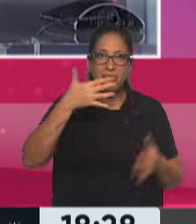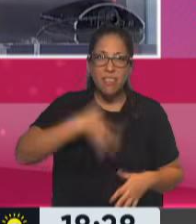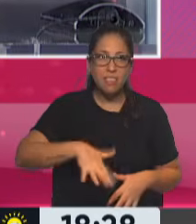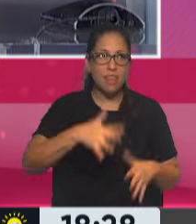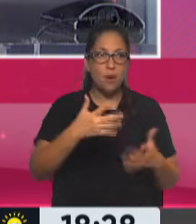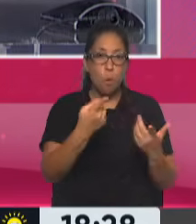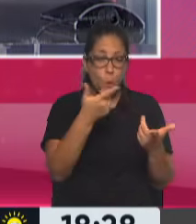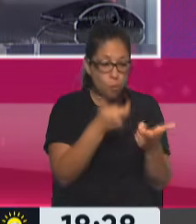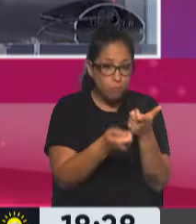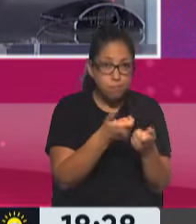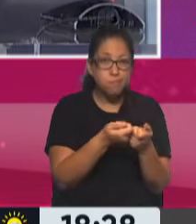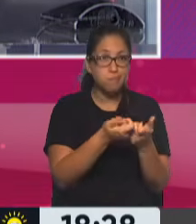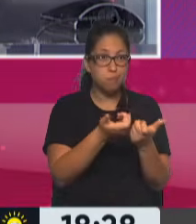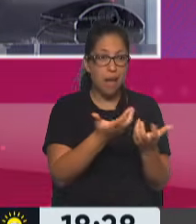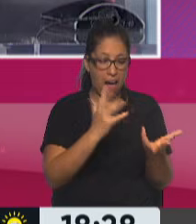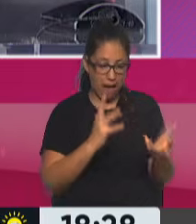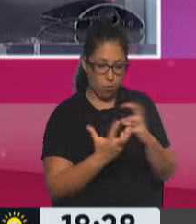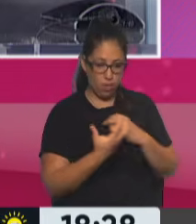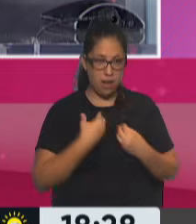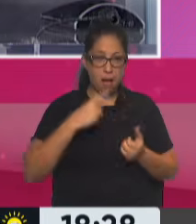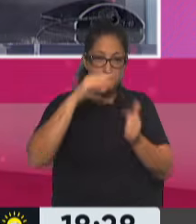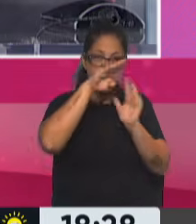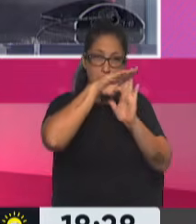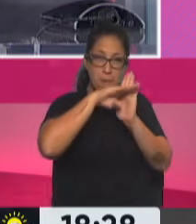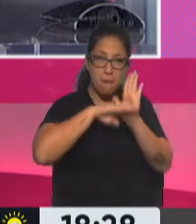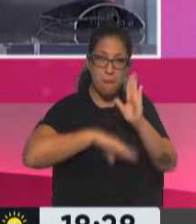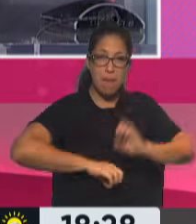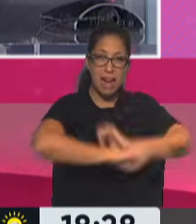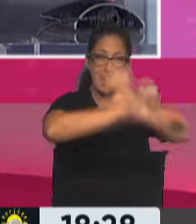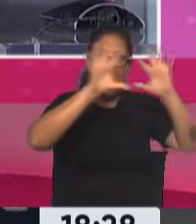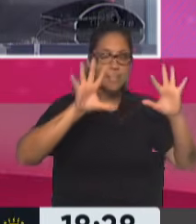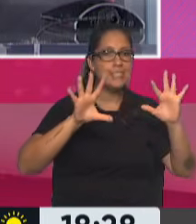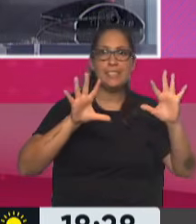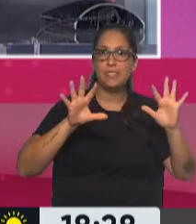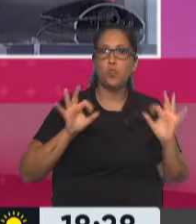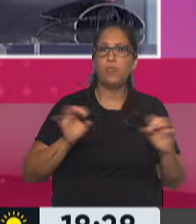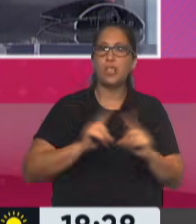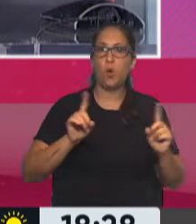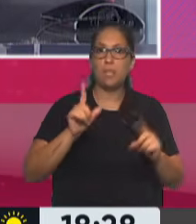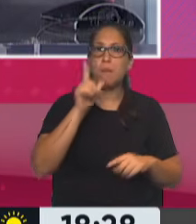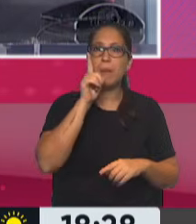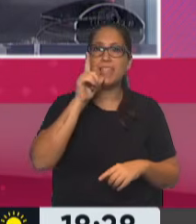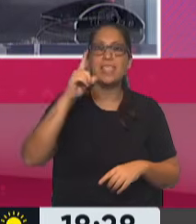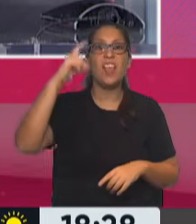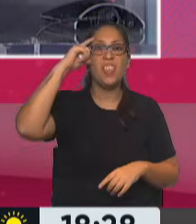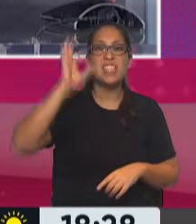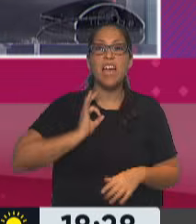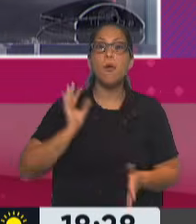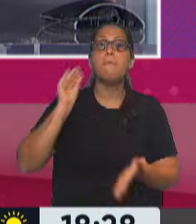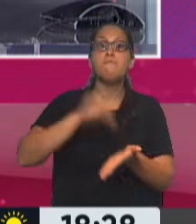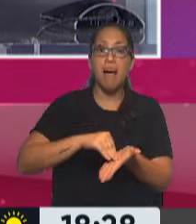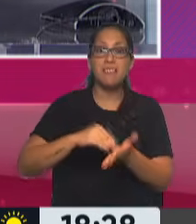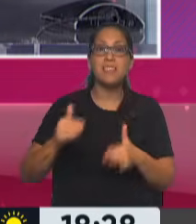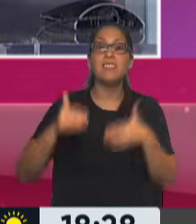de un dispositivo? Yo creo que metodológicamente no es tiempo suficiente. Yo creo que en una década vamos a ver las consecuencias de lo que es